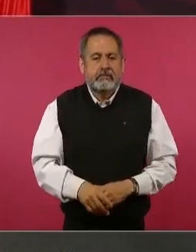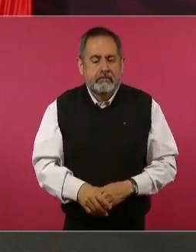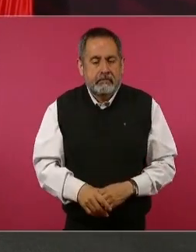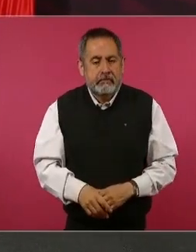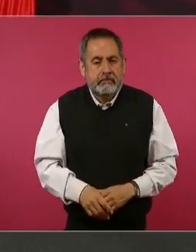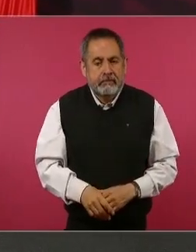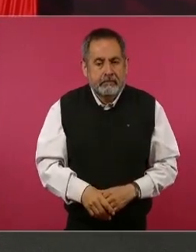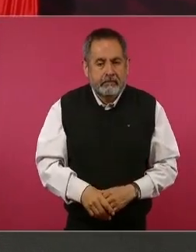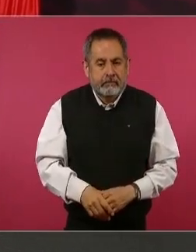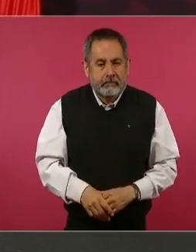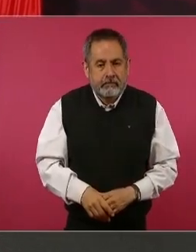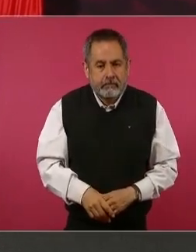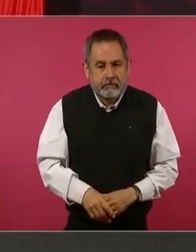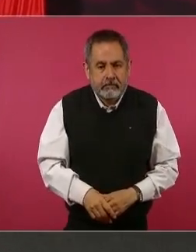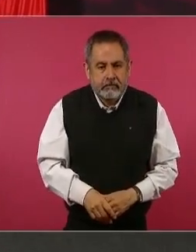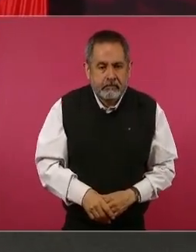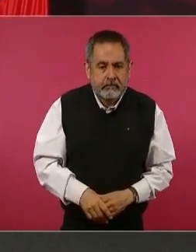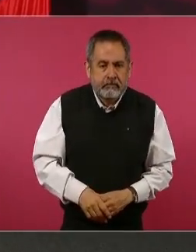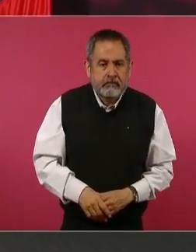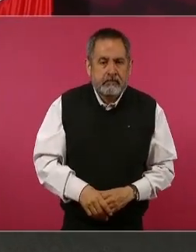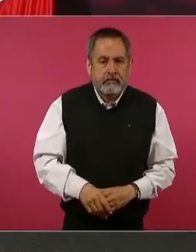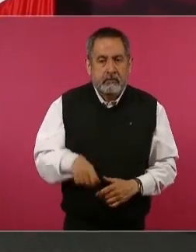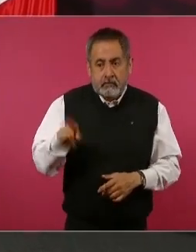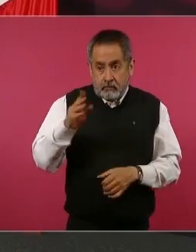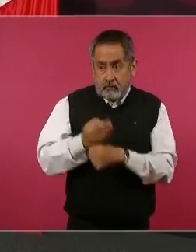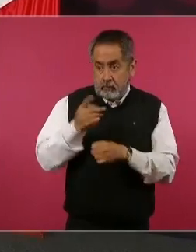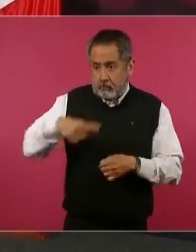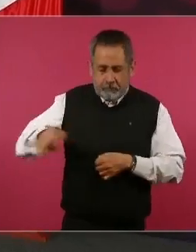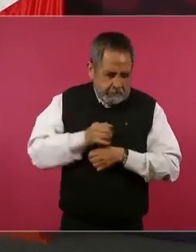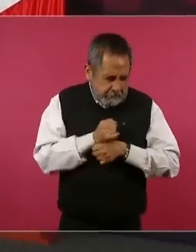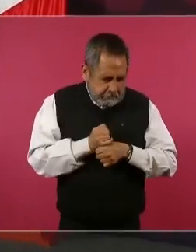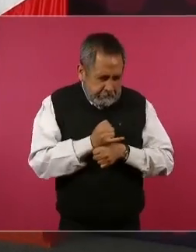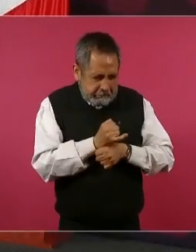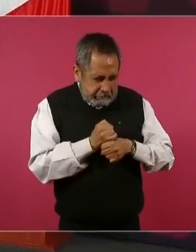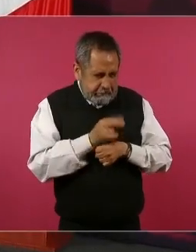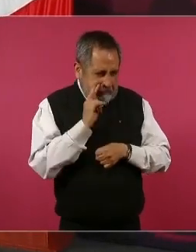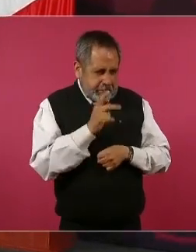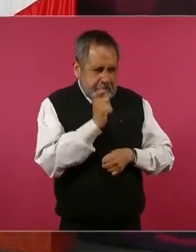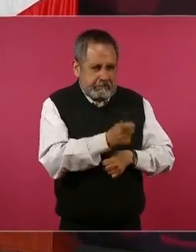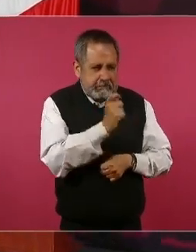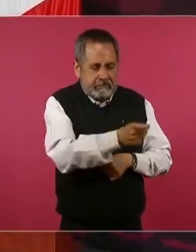que están siendo investigados.